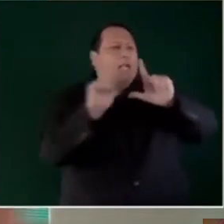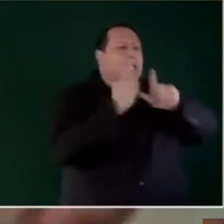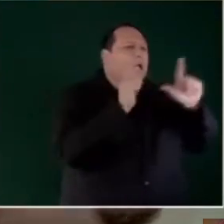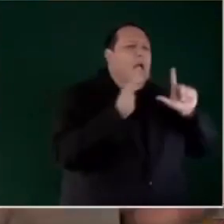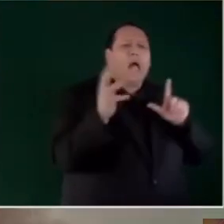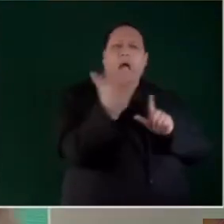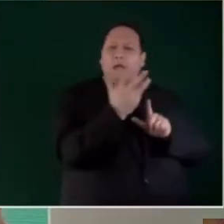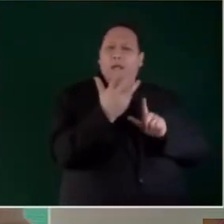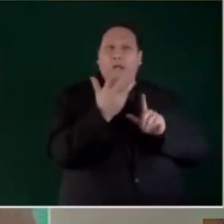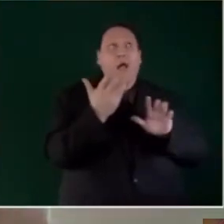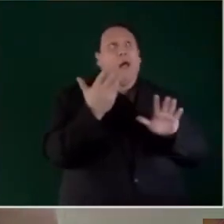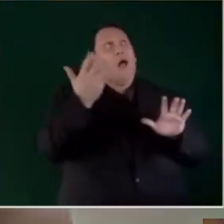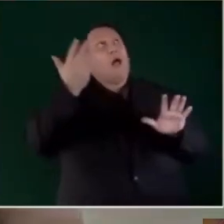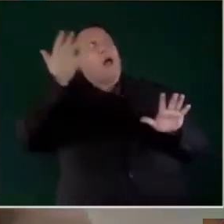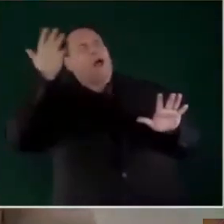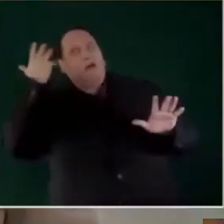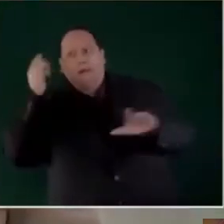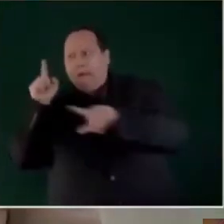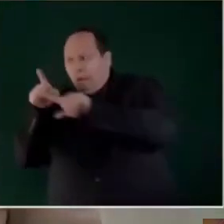¿Cómo era antes?